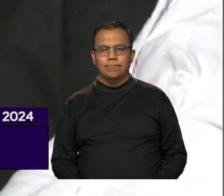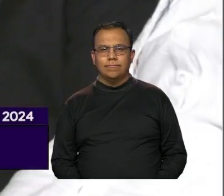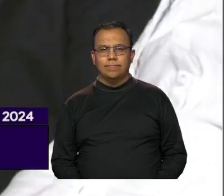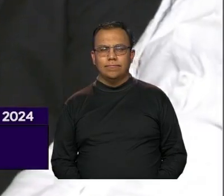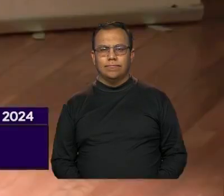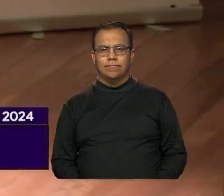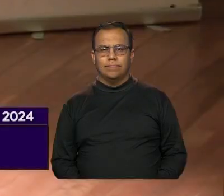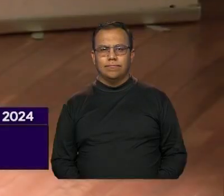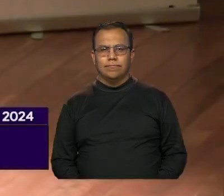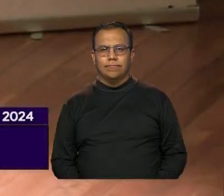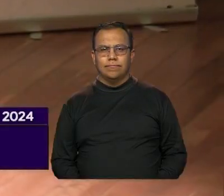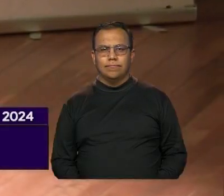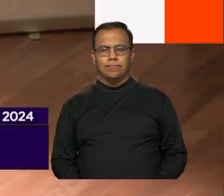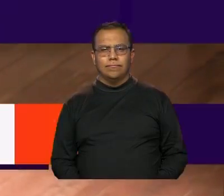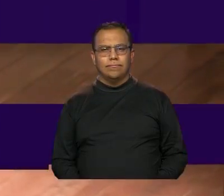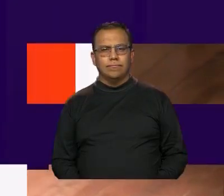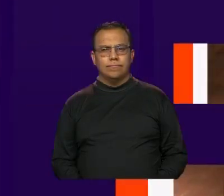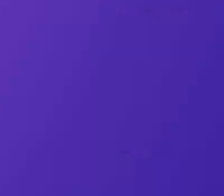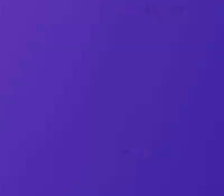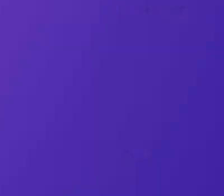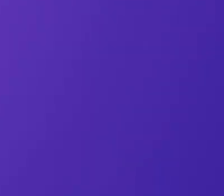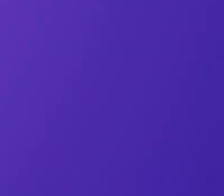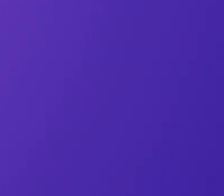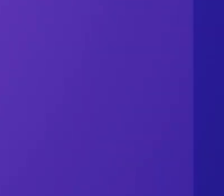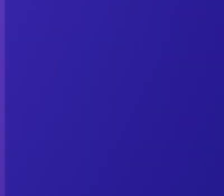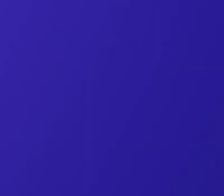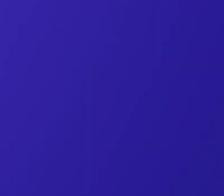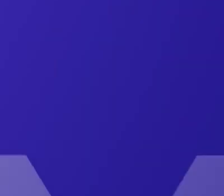Ahora les contamos.